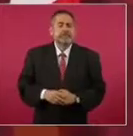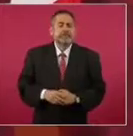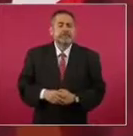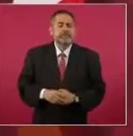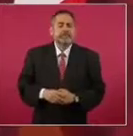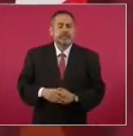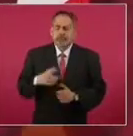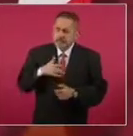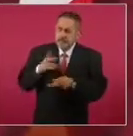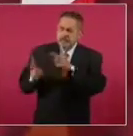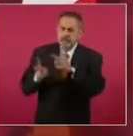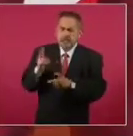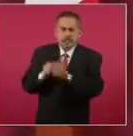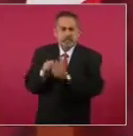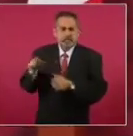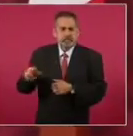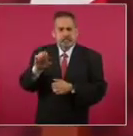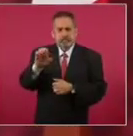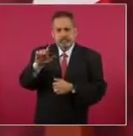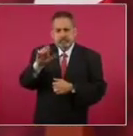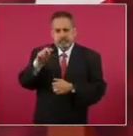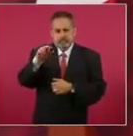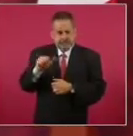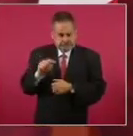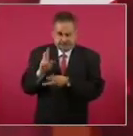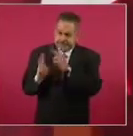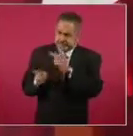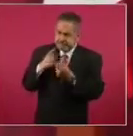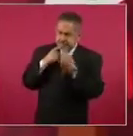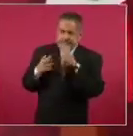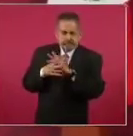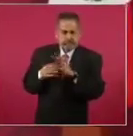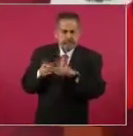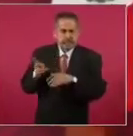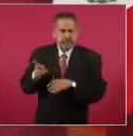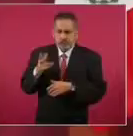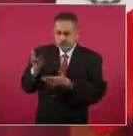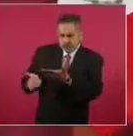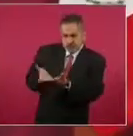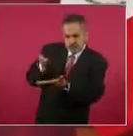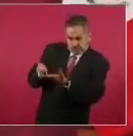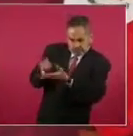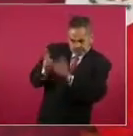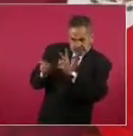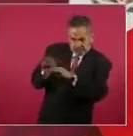Ya hablé con ella, le hice una propuesta